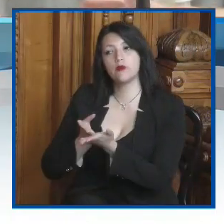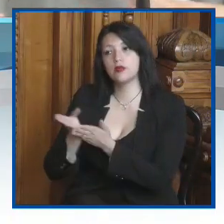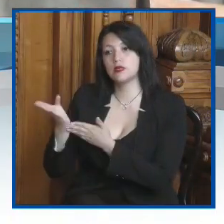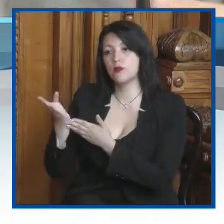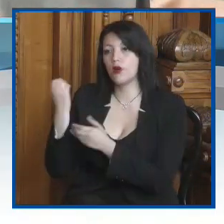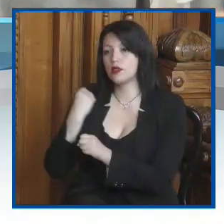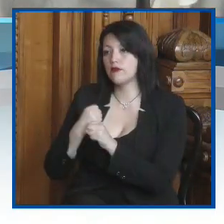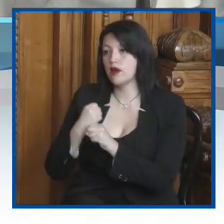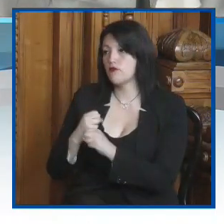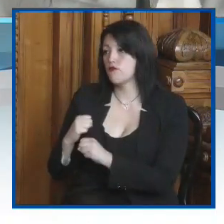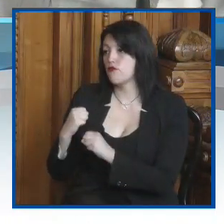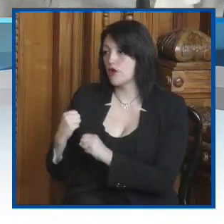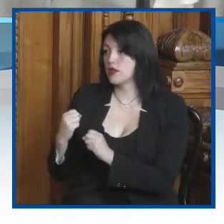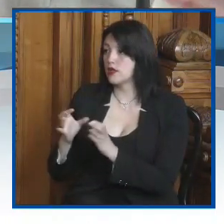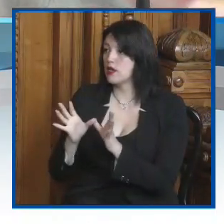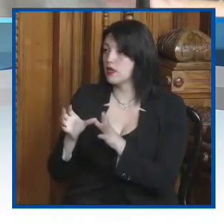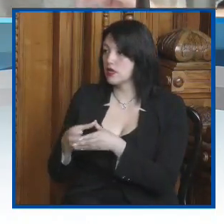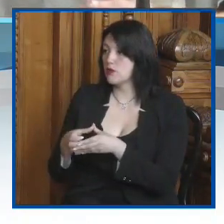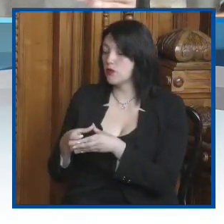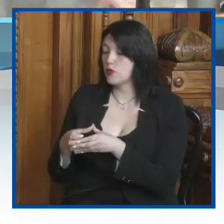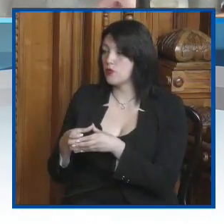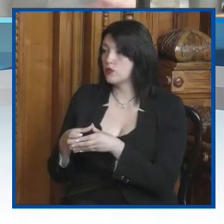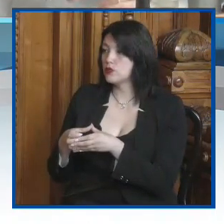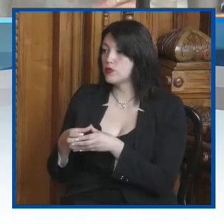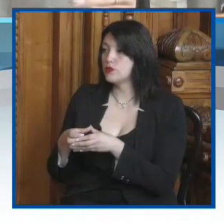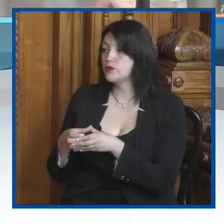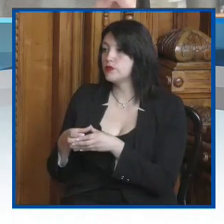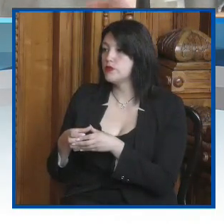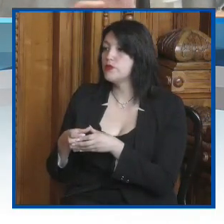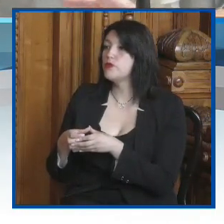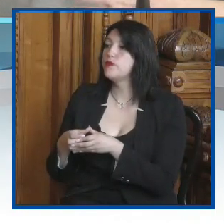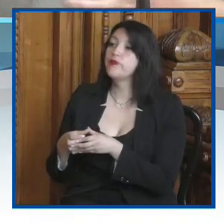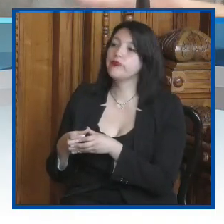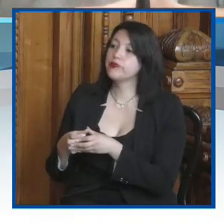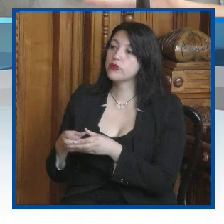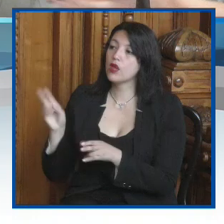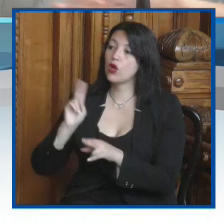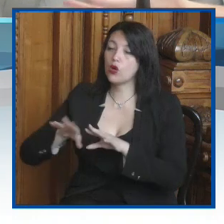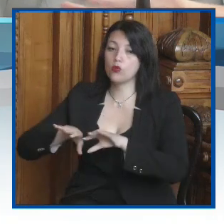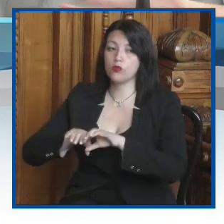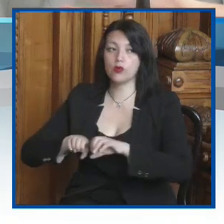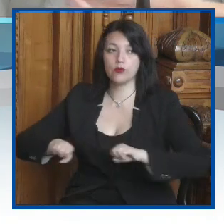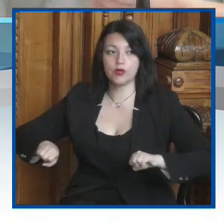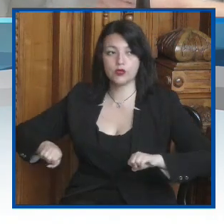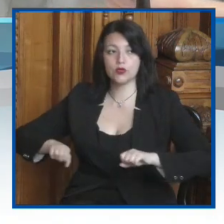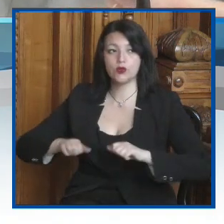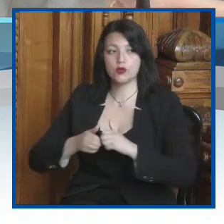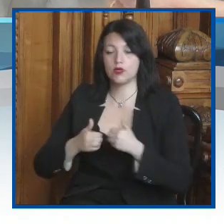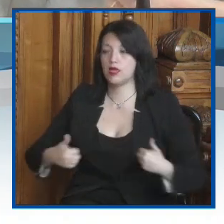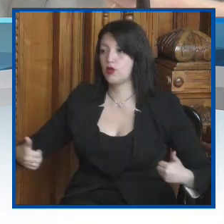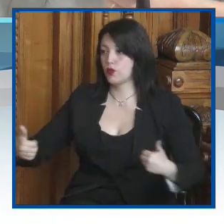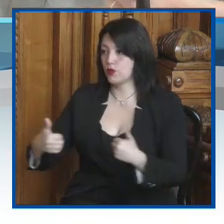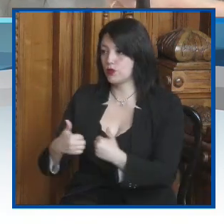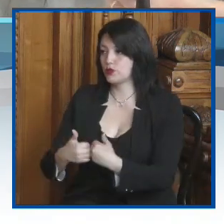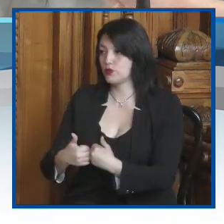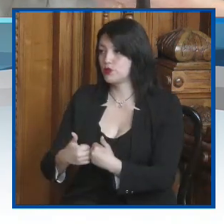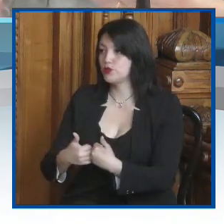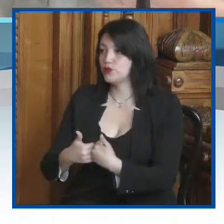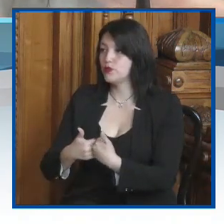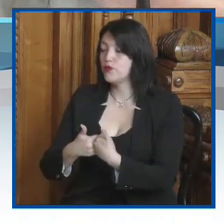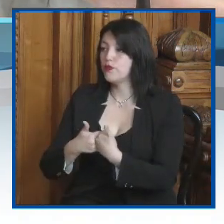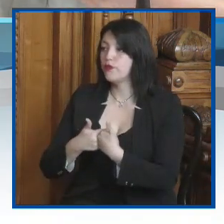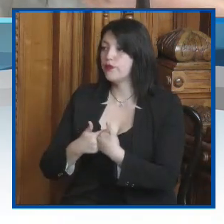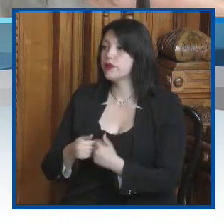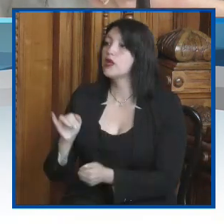trabajo fuerte en el equipo que implicó el compromiso de todos y ahí